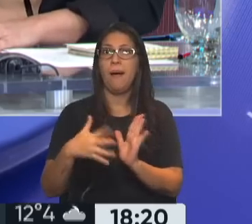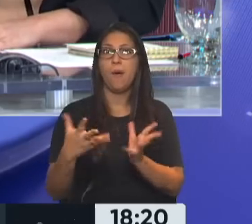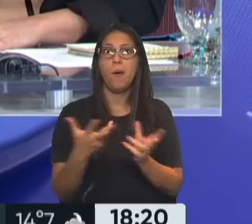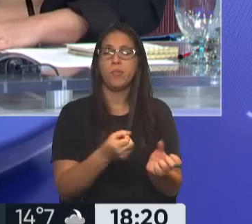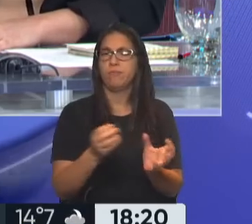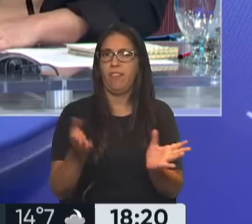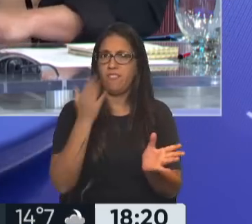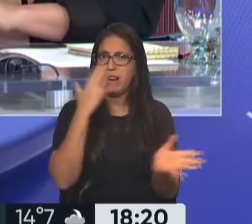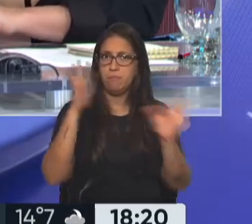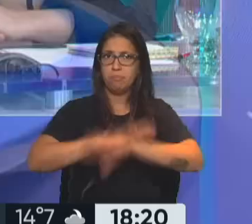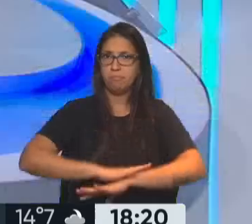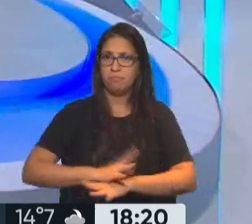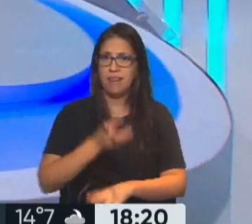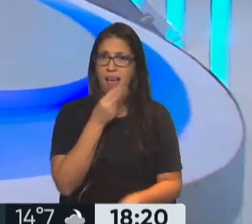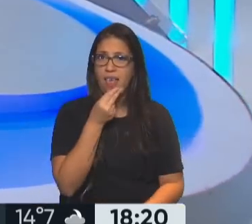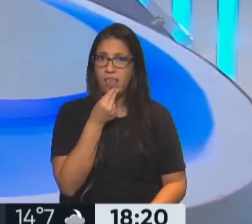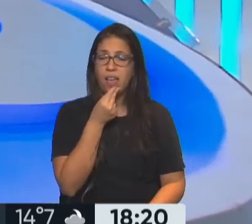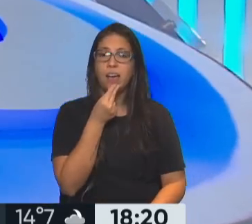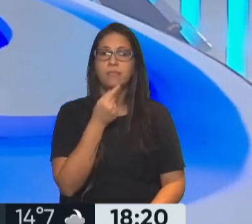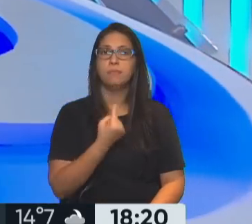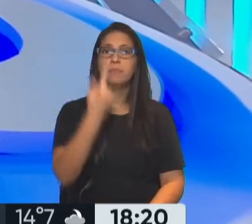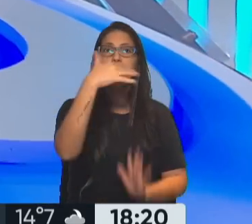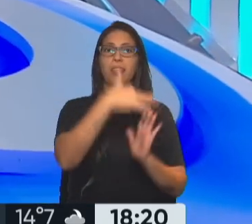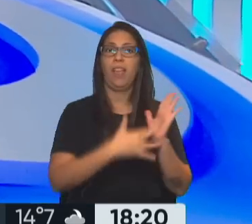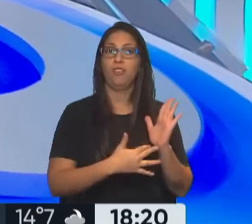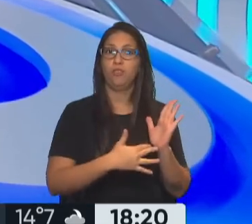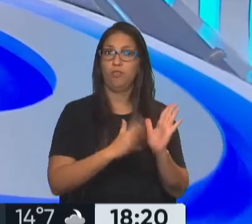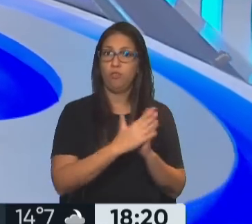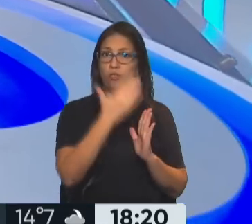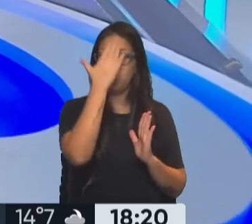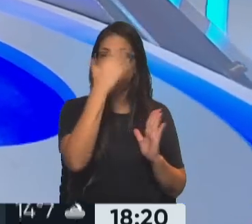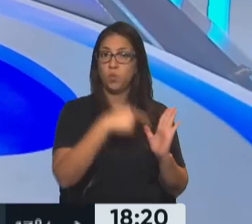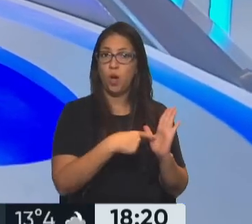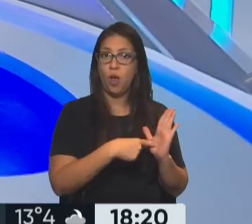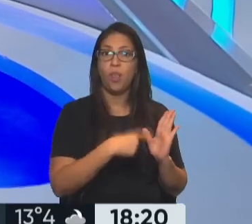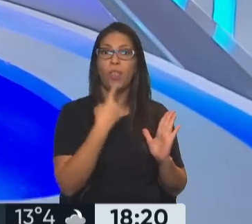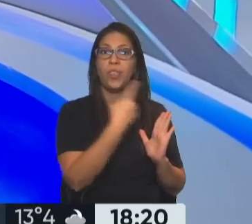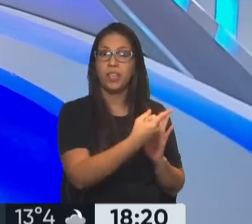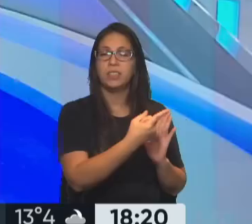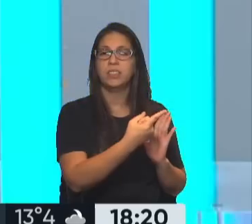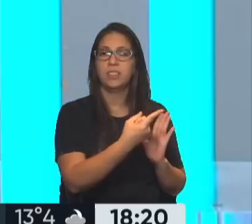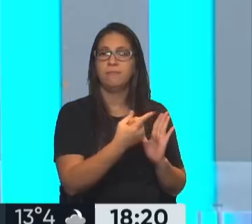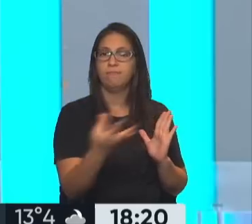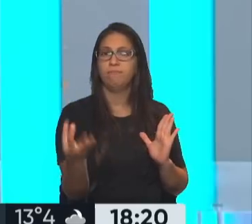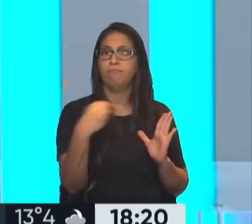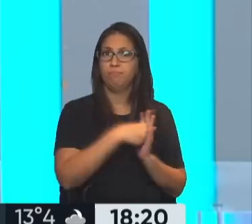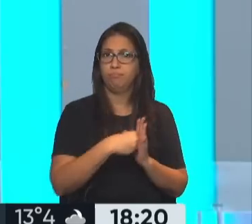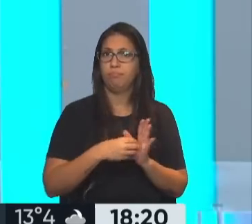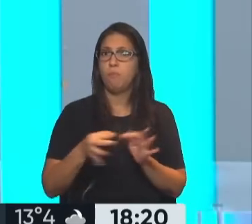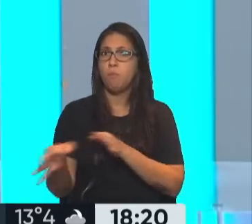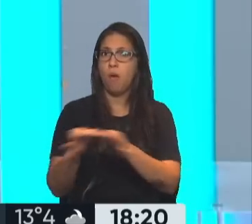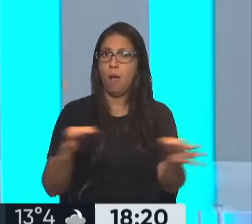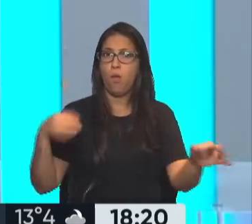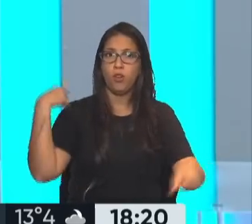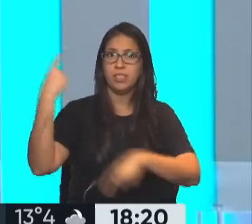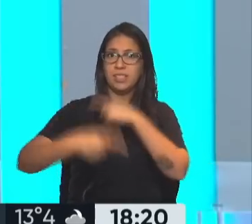interesante, Pablo, lo que recordás, porque de hecho en el primer texto constitucional no solo había tenido participación, no solo mapuche, sino de los pueblos